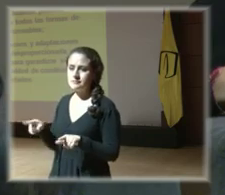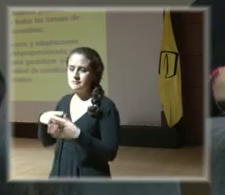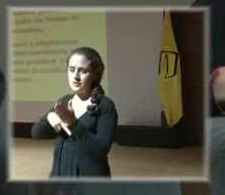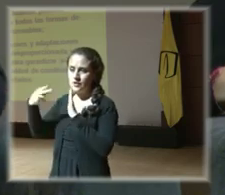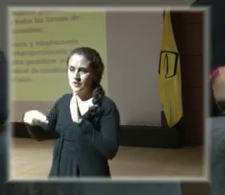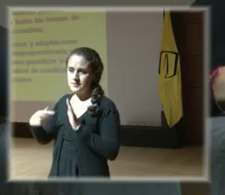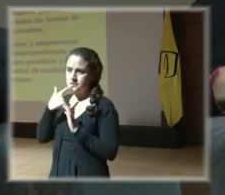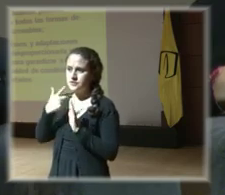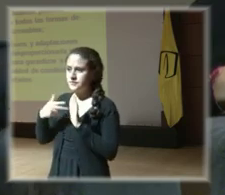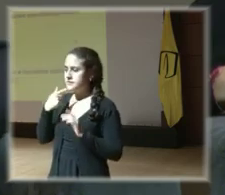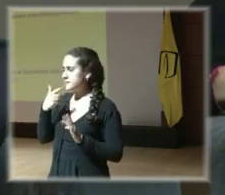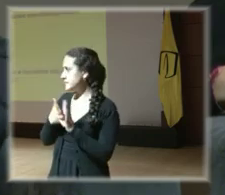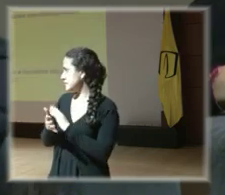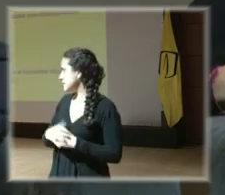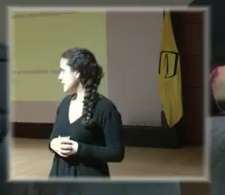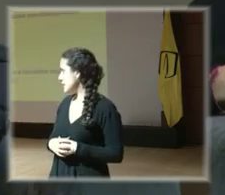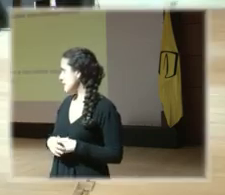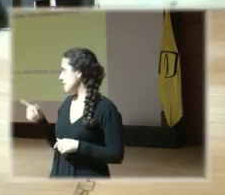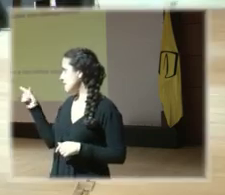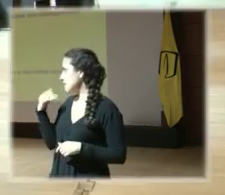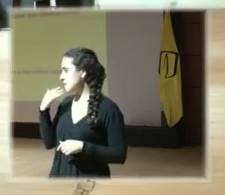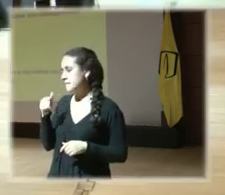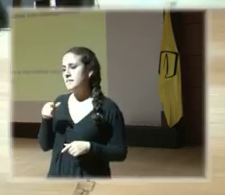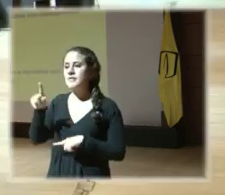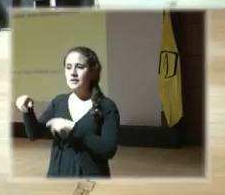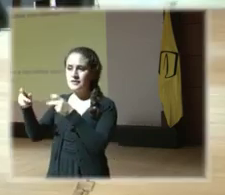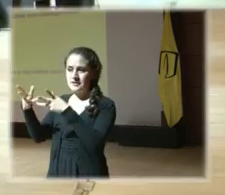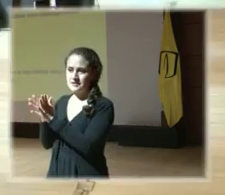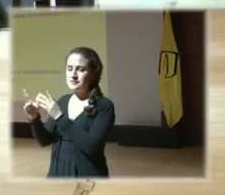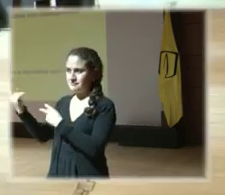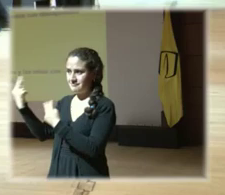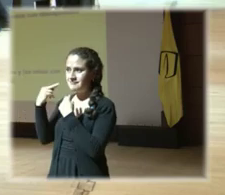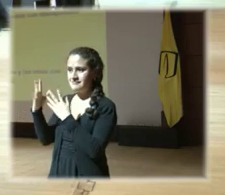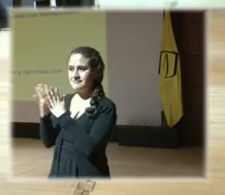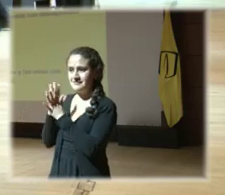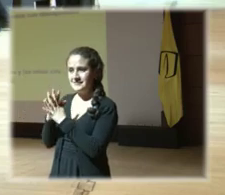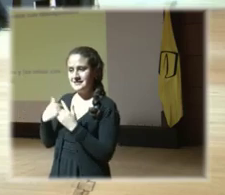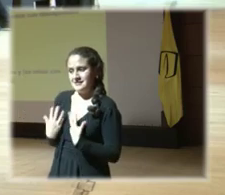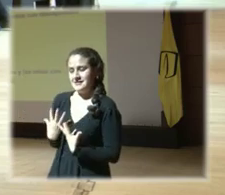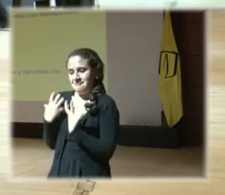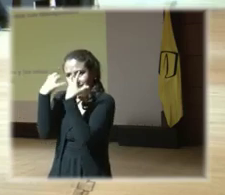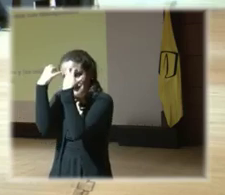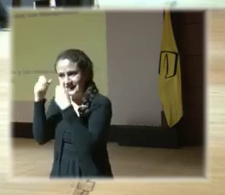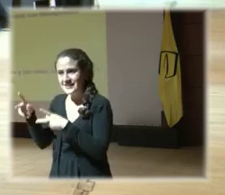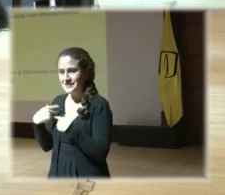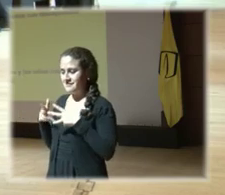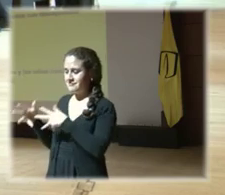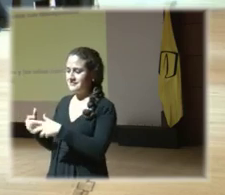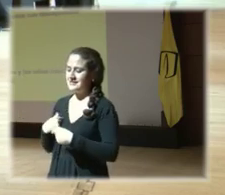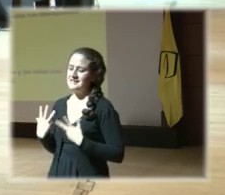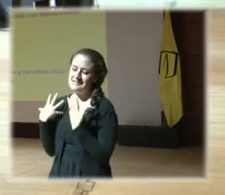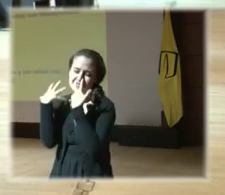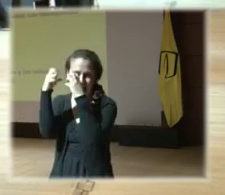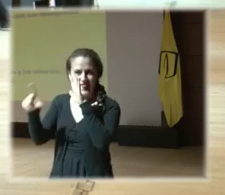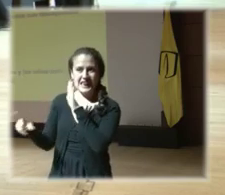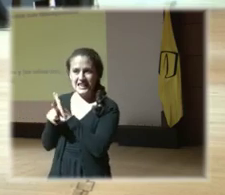Convención Internacional. Sí, de hecho la ley, y mis estudiantes me han visto hervir la sangre muchas veces diciéndola, es